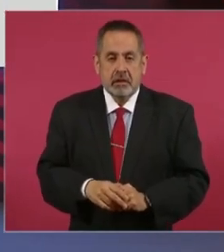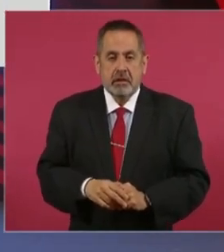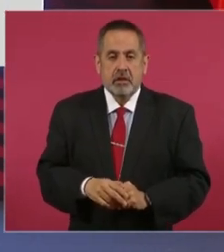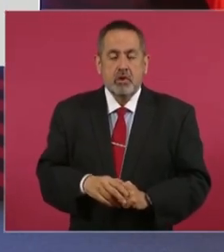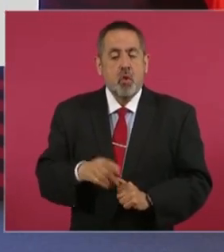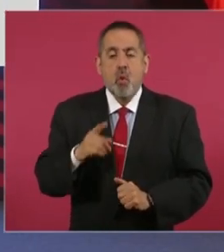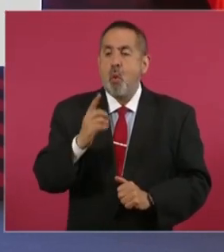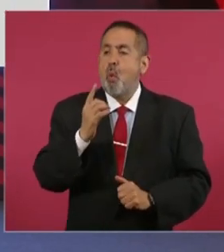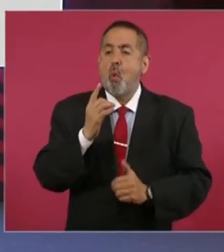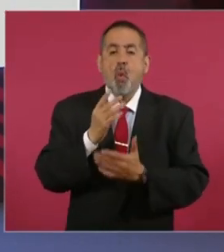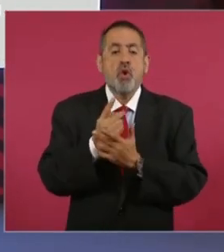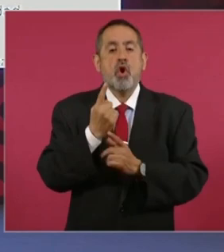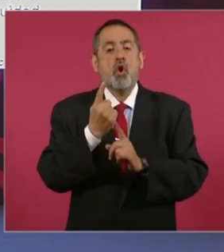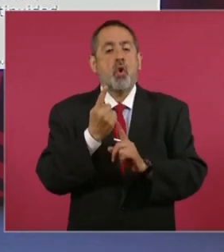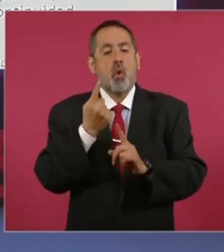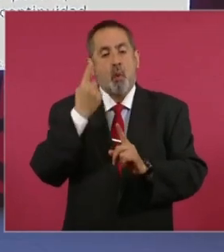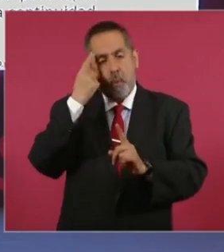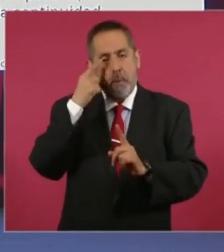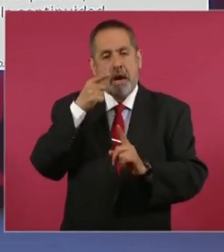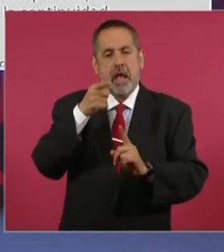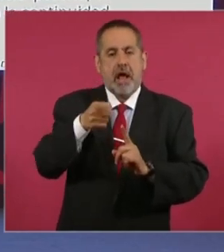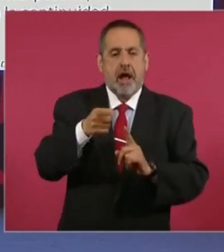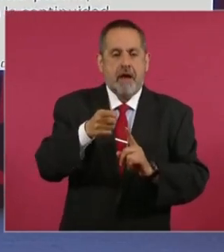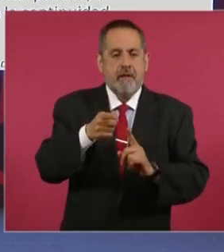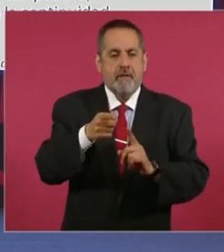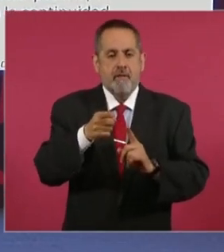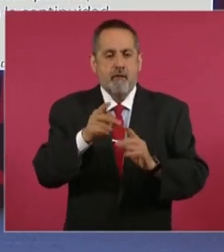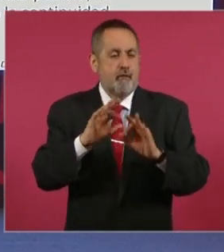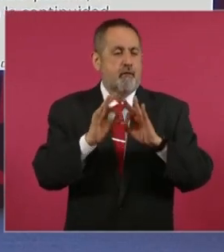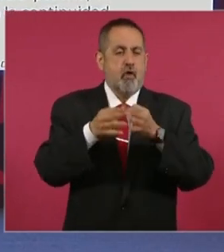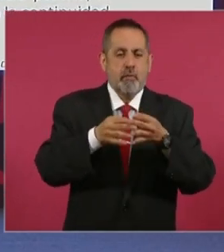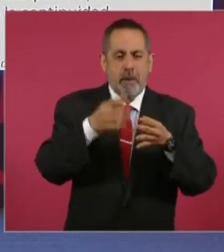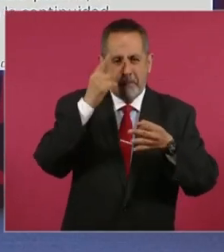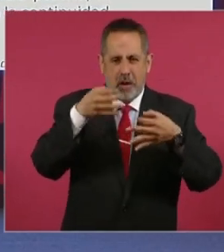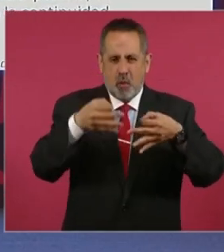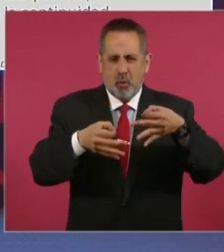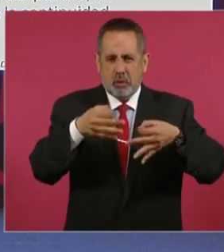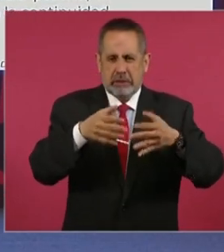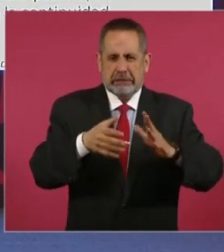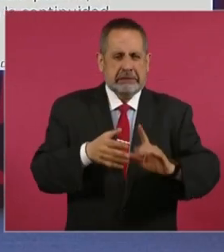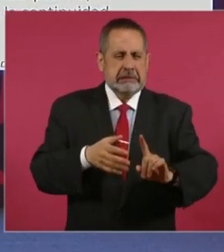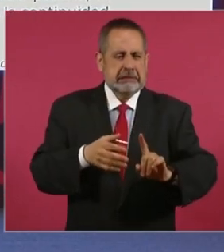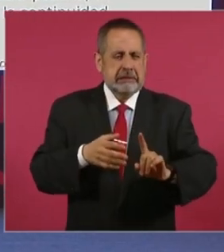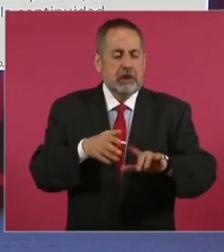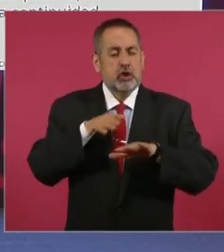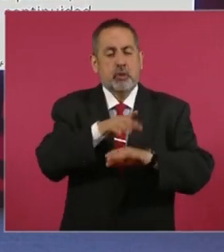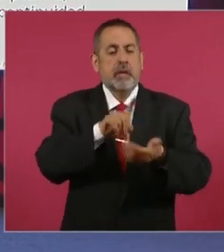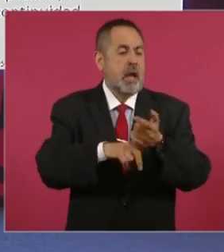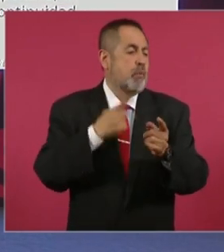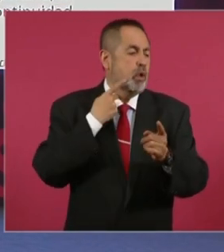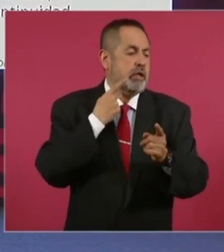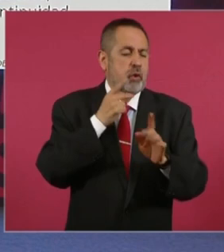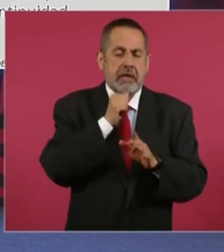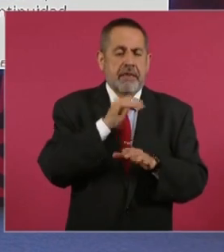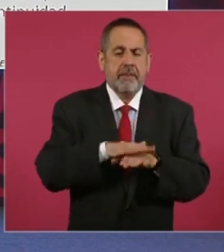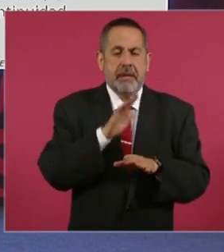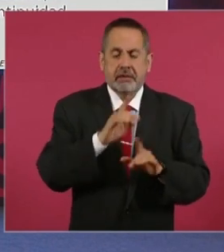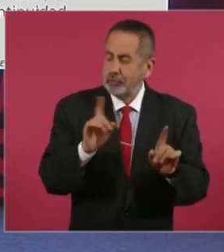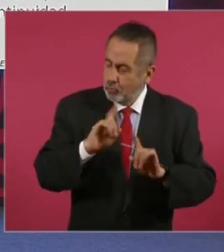como una estructura jurídica y un régimen político,